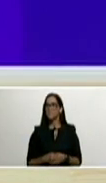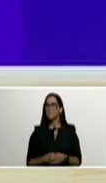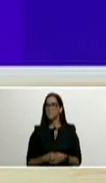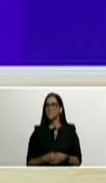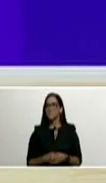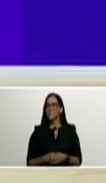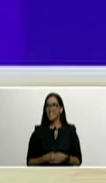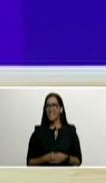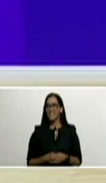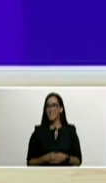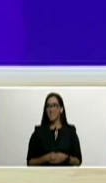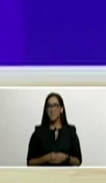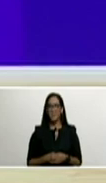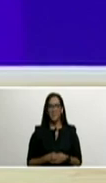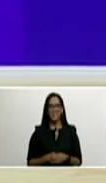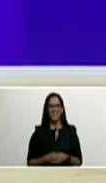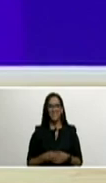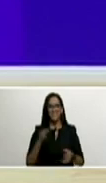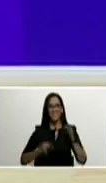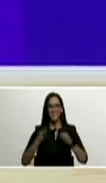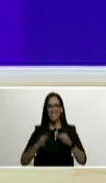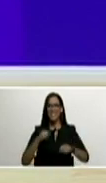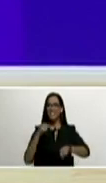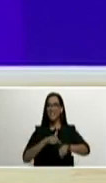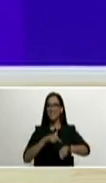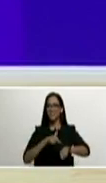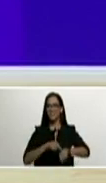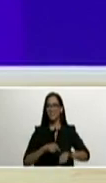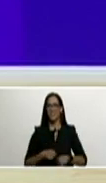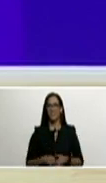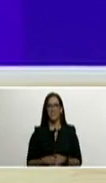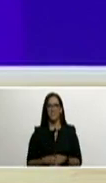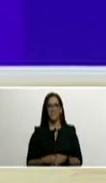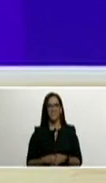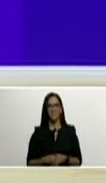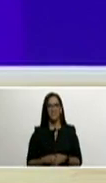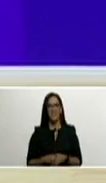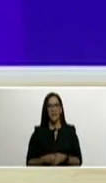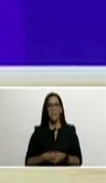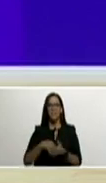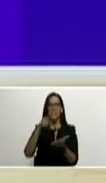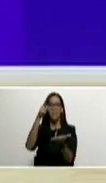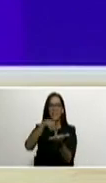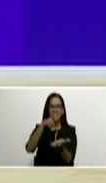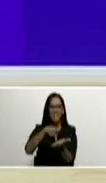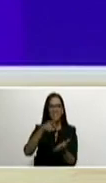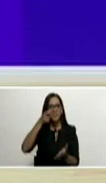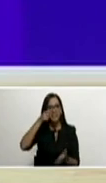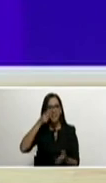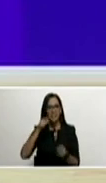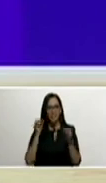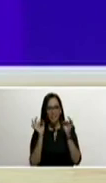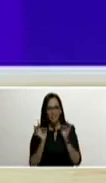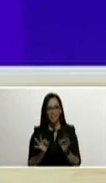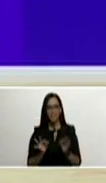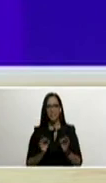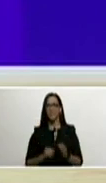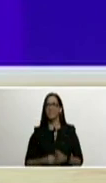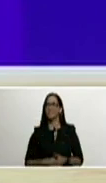justicia, justicia a tiempo. Por eso es la presencia del fiscal general aquí, para